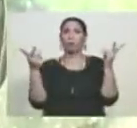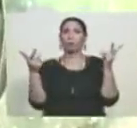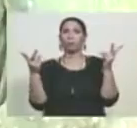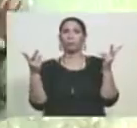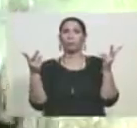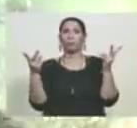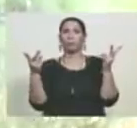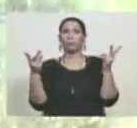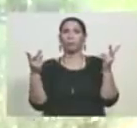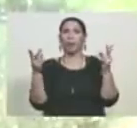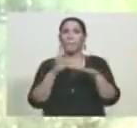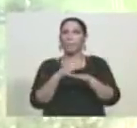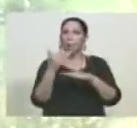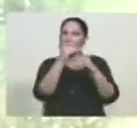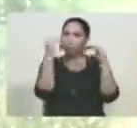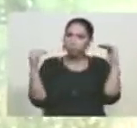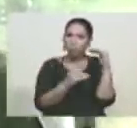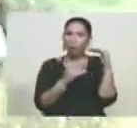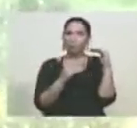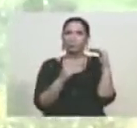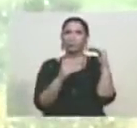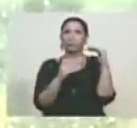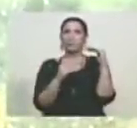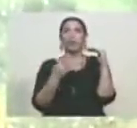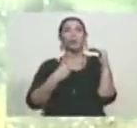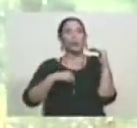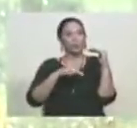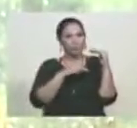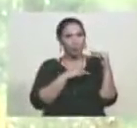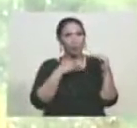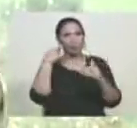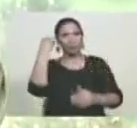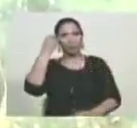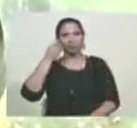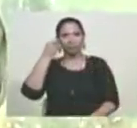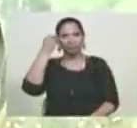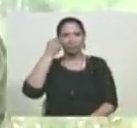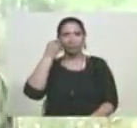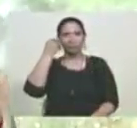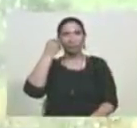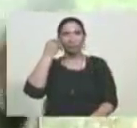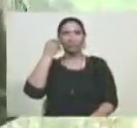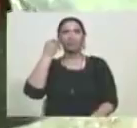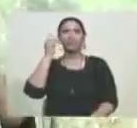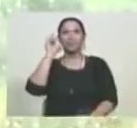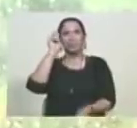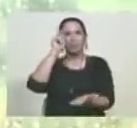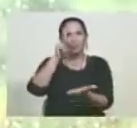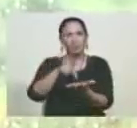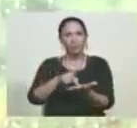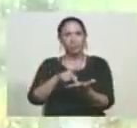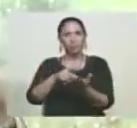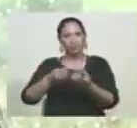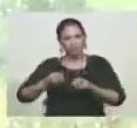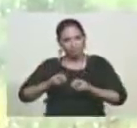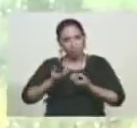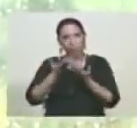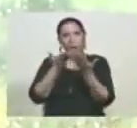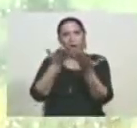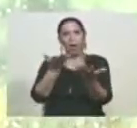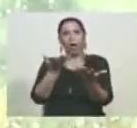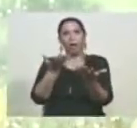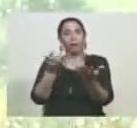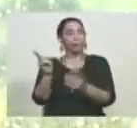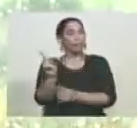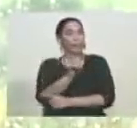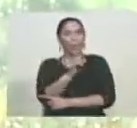porque te subestimaron. Pero nosotros creemos y entonces venimos a darte ese aliento. Eso no puede